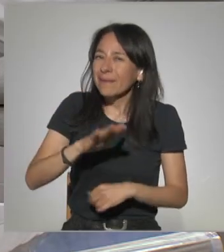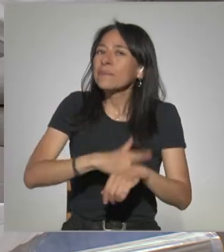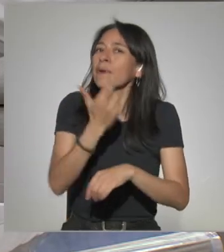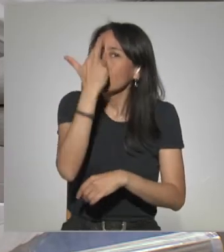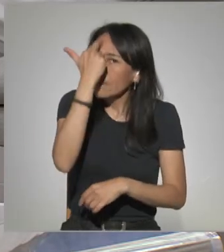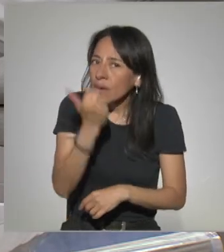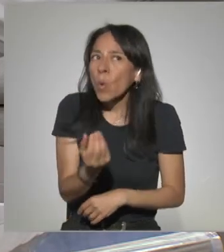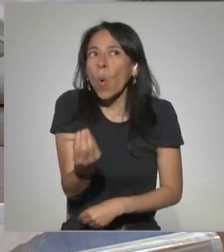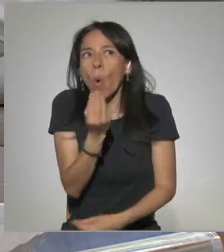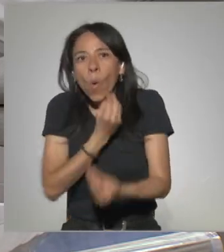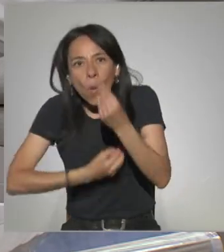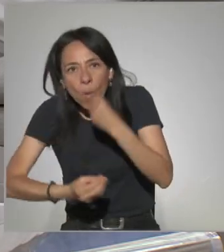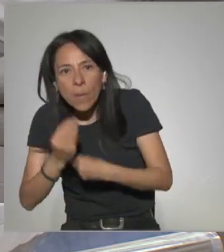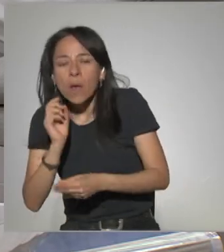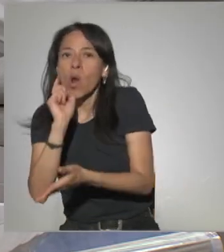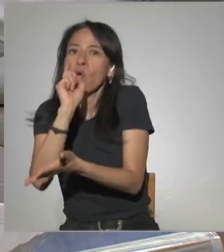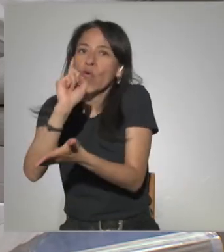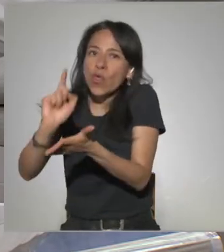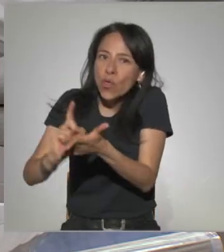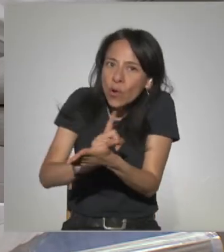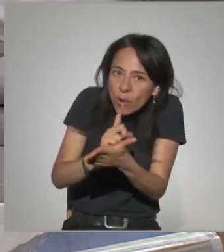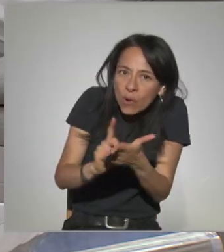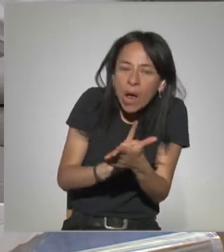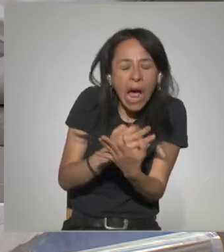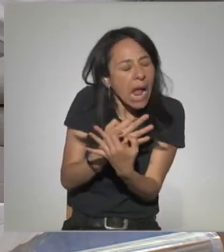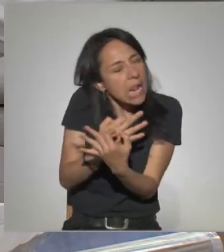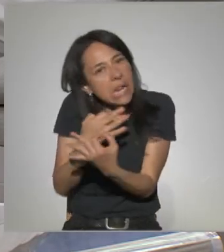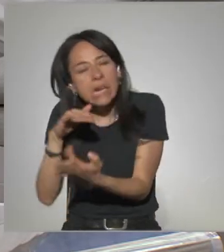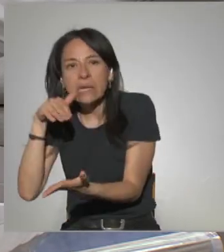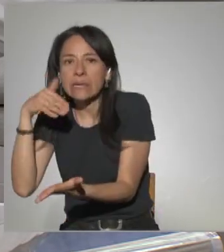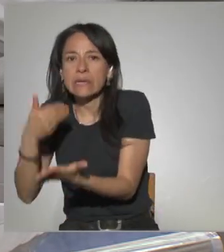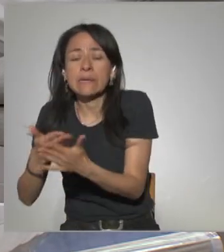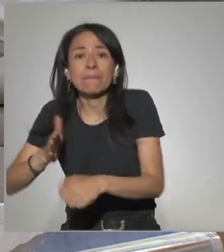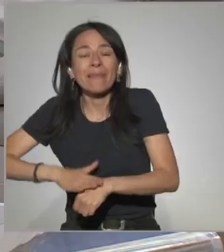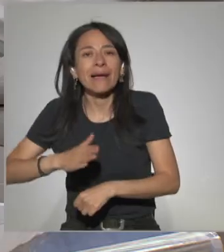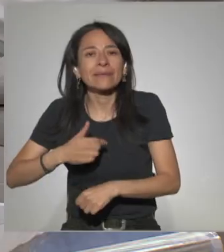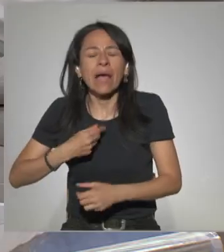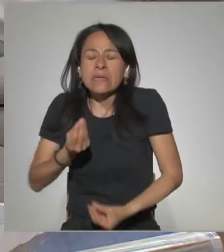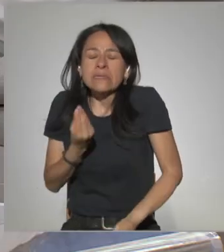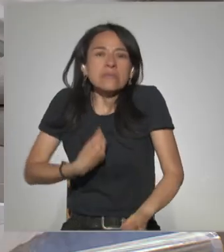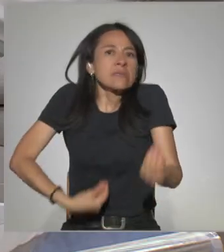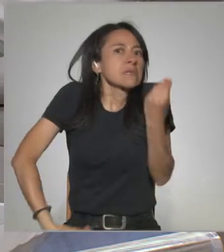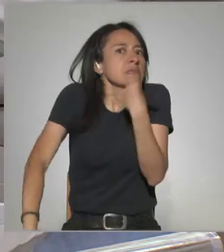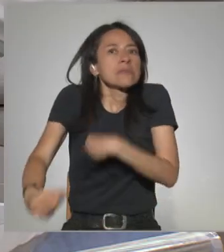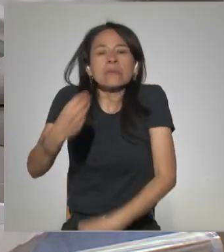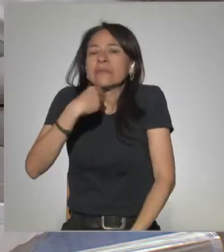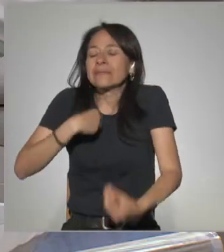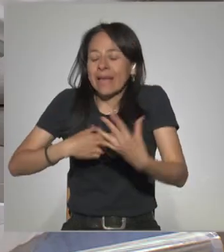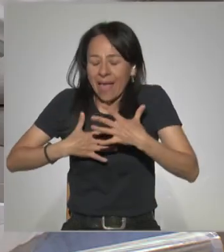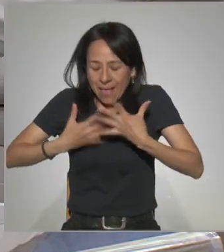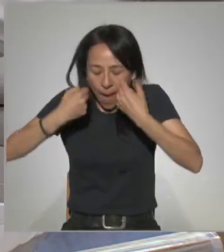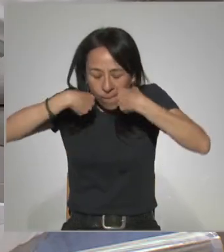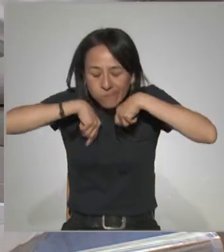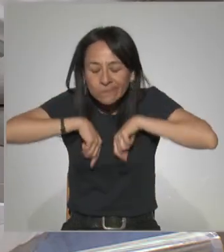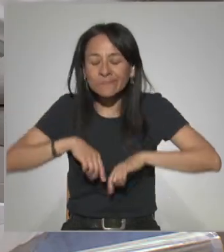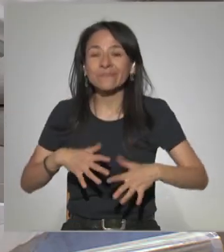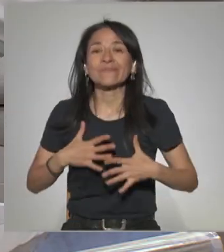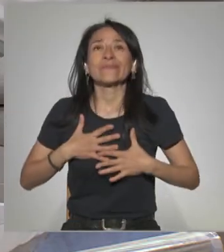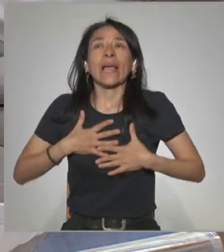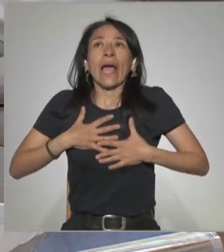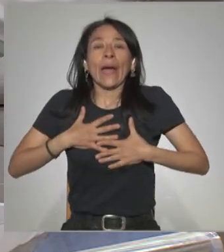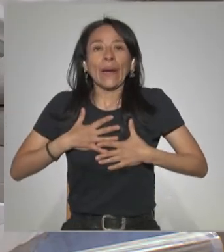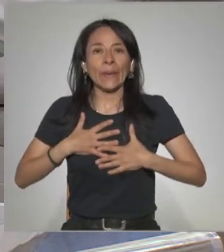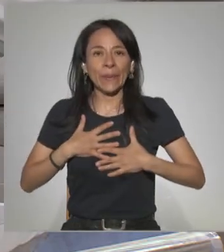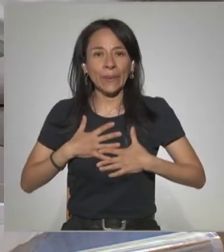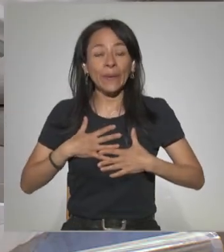mecanismos para encontrar ese alivio ante toda esta respuesta que nos han descrito. Por eso engordamos.